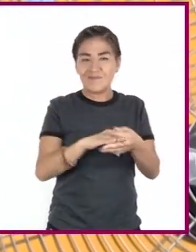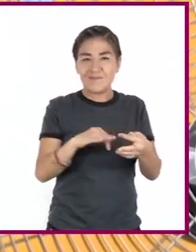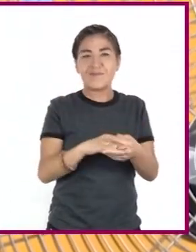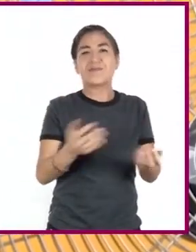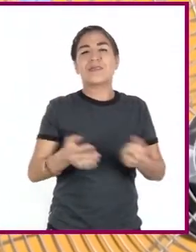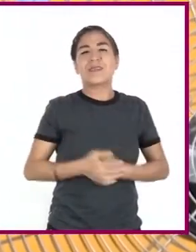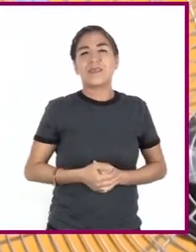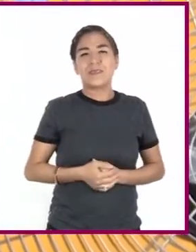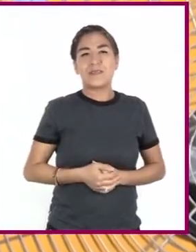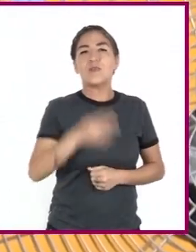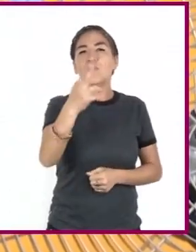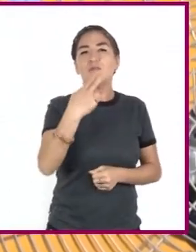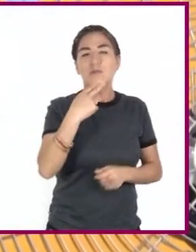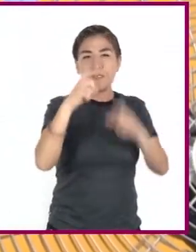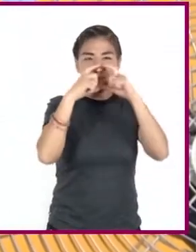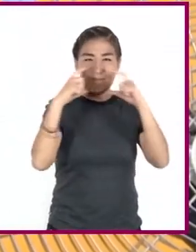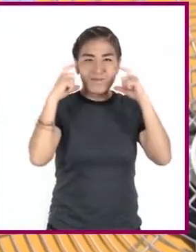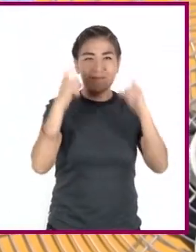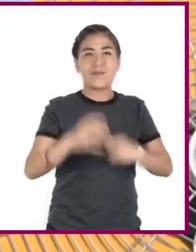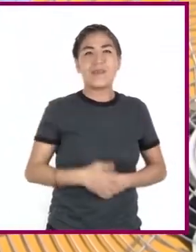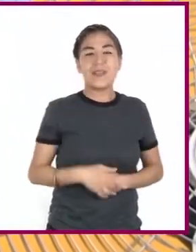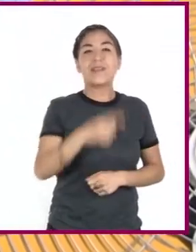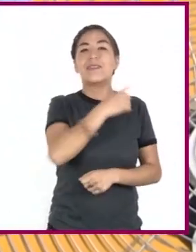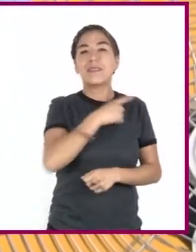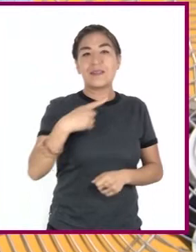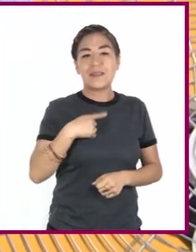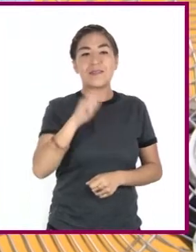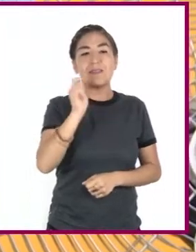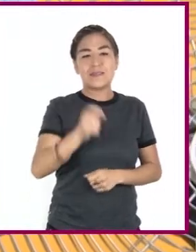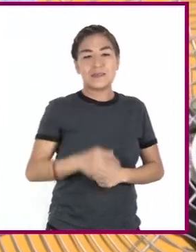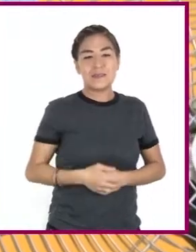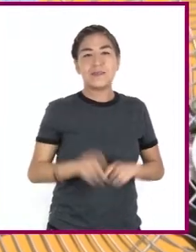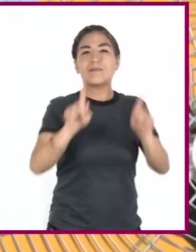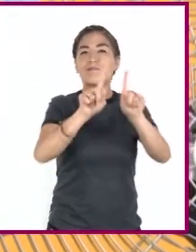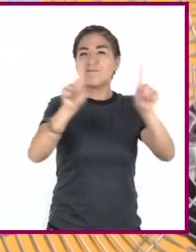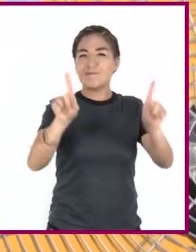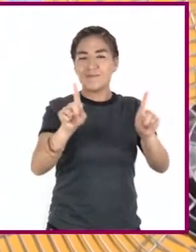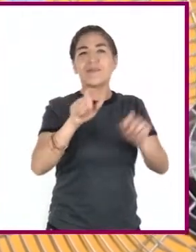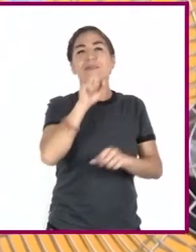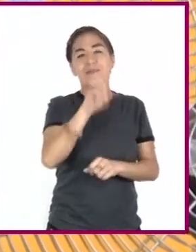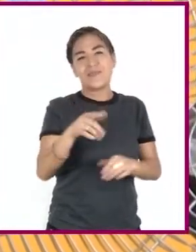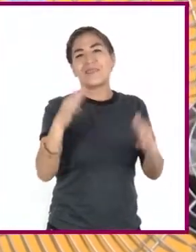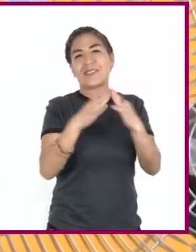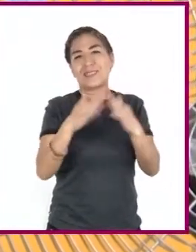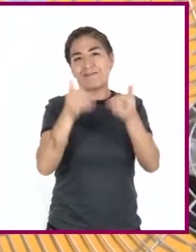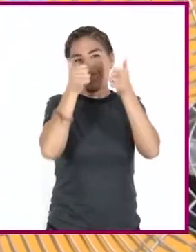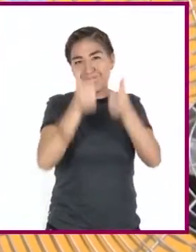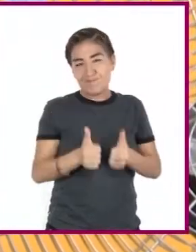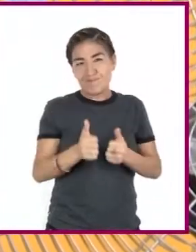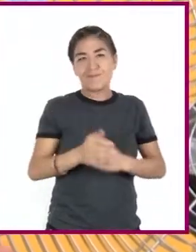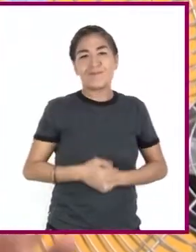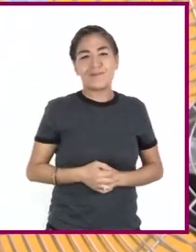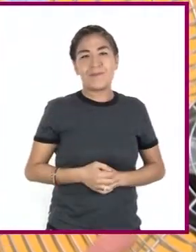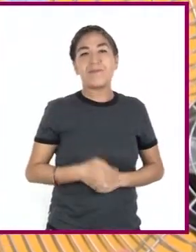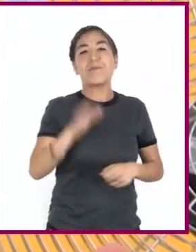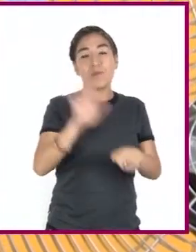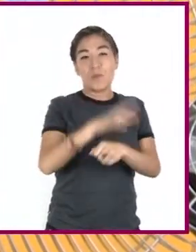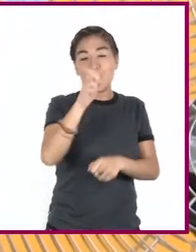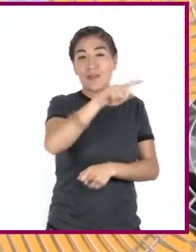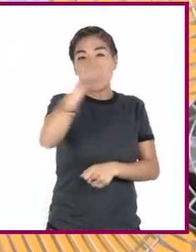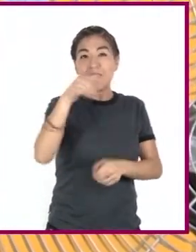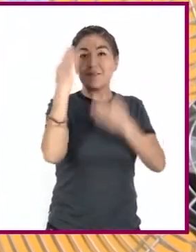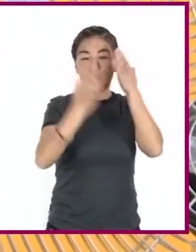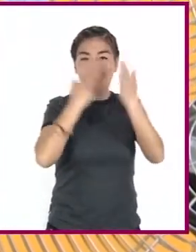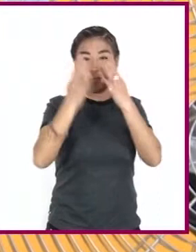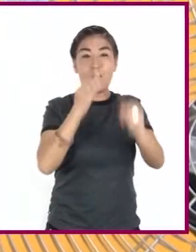constantemente, usar cubrebocas y practicar el distanciamiento social. Es por eso que las y los